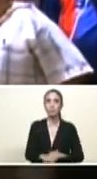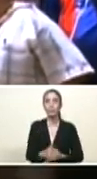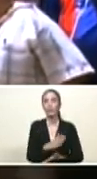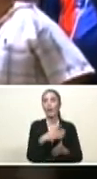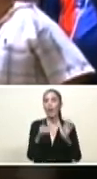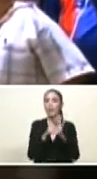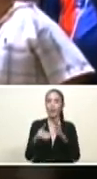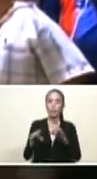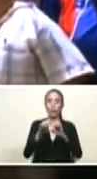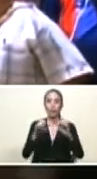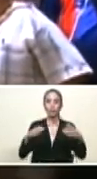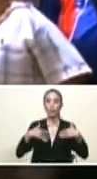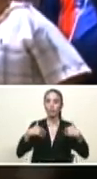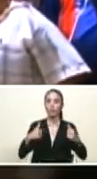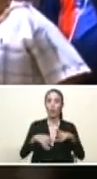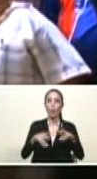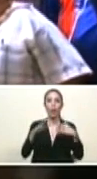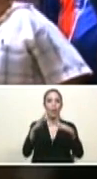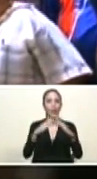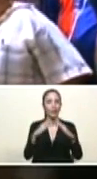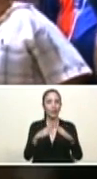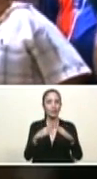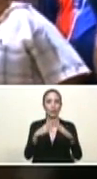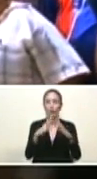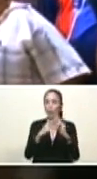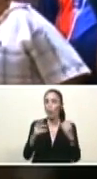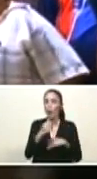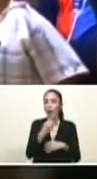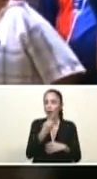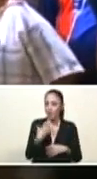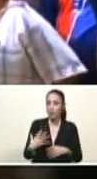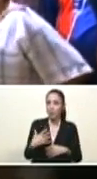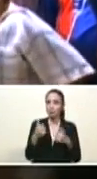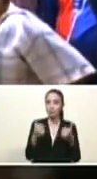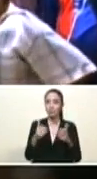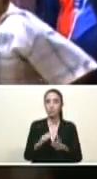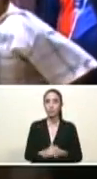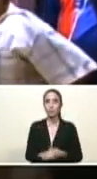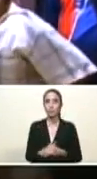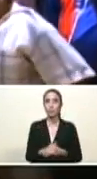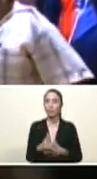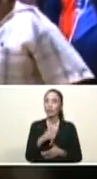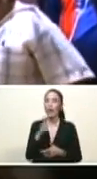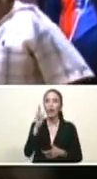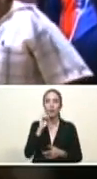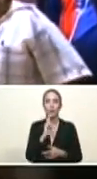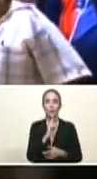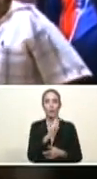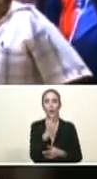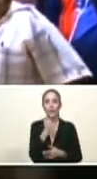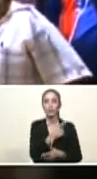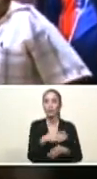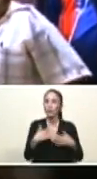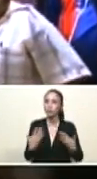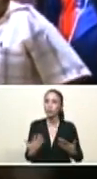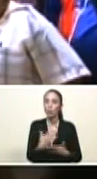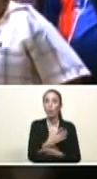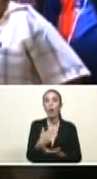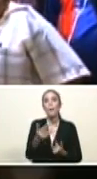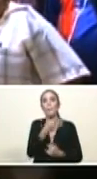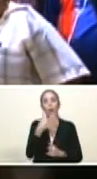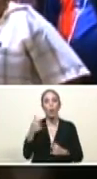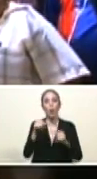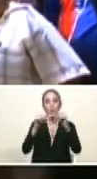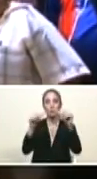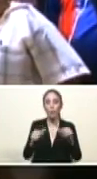derecho a la educación, a la salud, a la vivienda, al buen vivir, al buen vivir. Y decía nuestro libertador Simón Bolívar que el mejor sistema de gobierno es